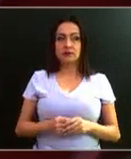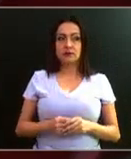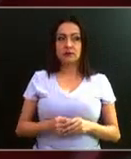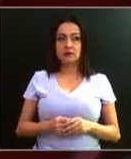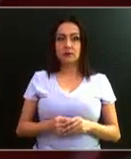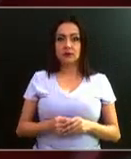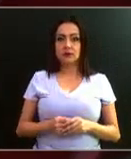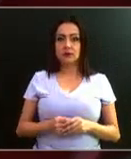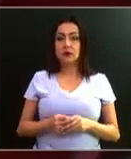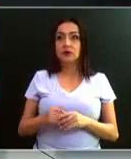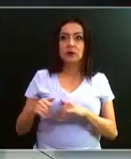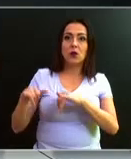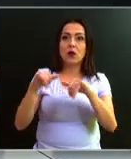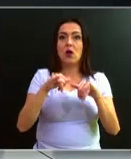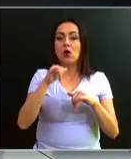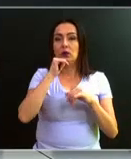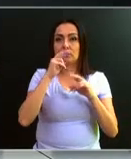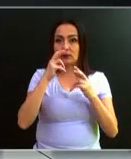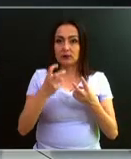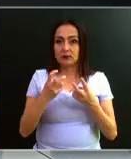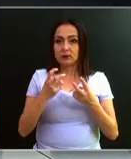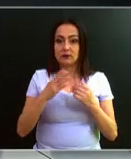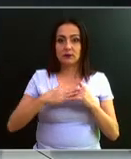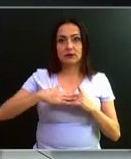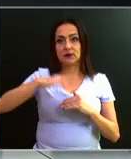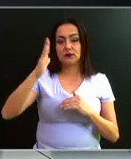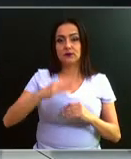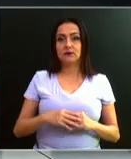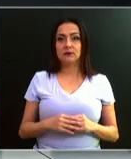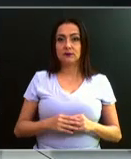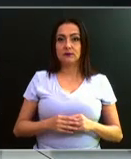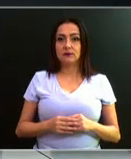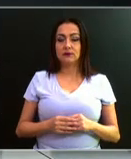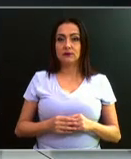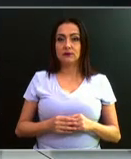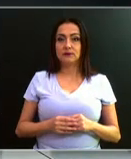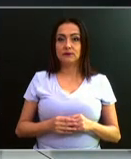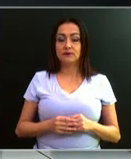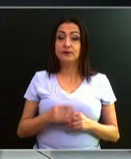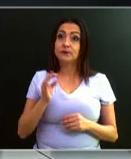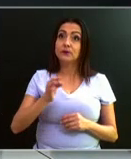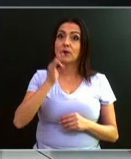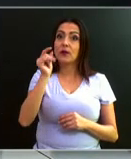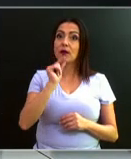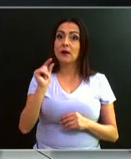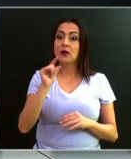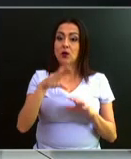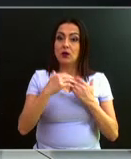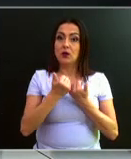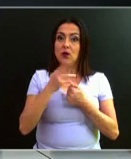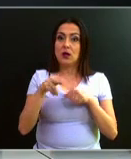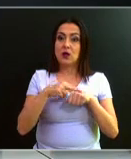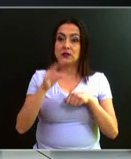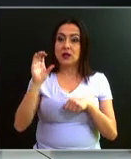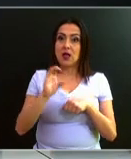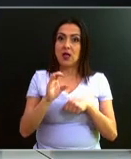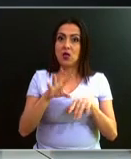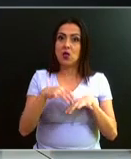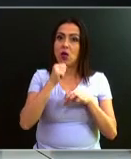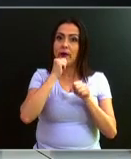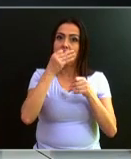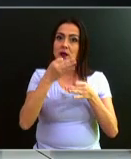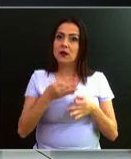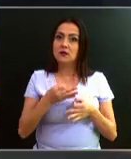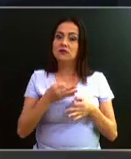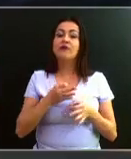por unanimidad o por un tema de mayoría. Será la próxima semana que el Consejo Nacional de Salarios tome una